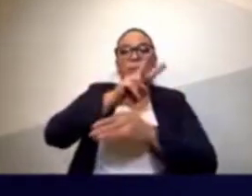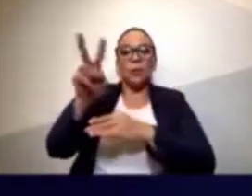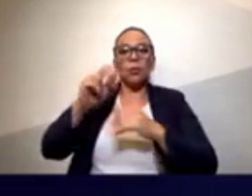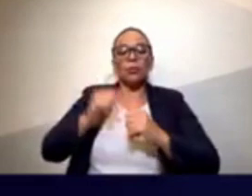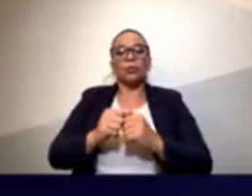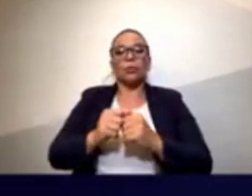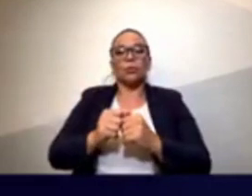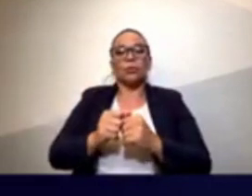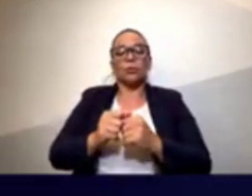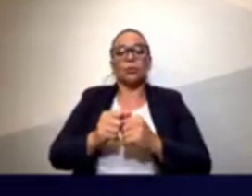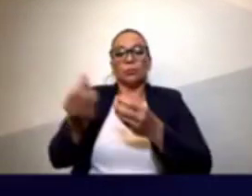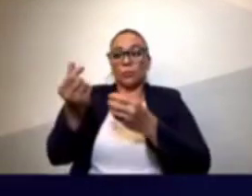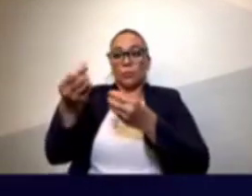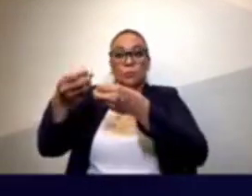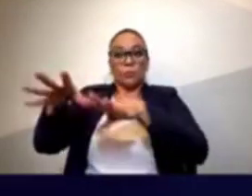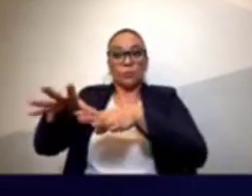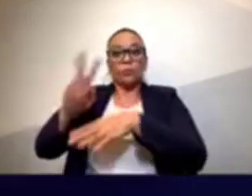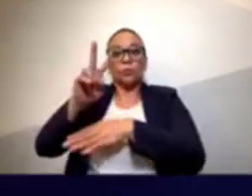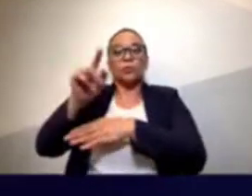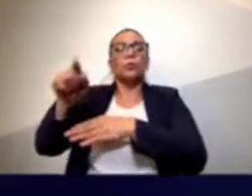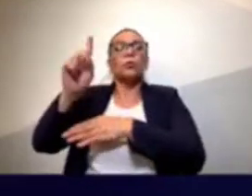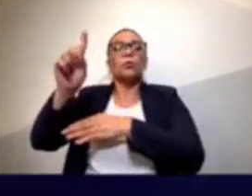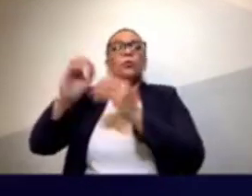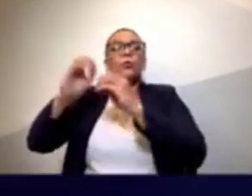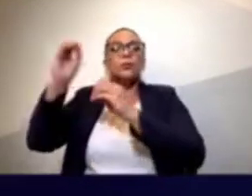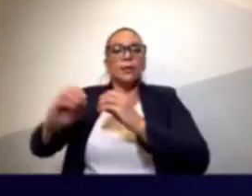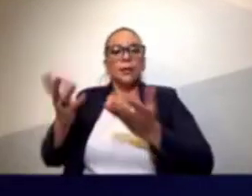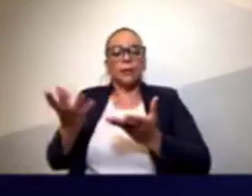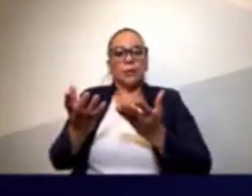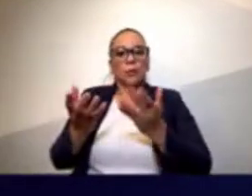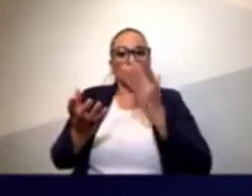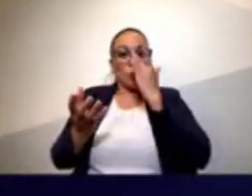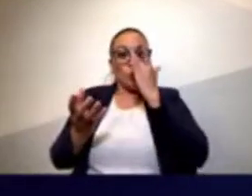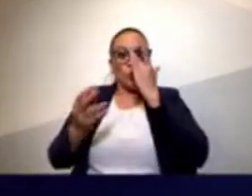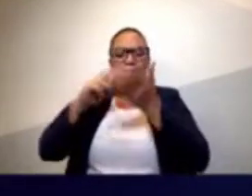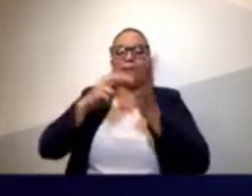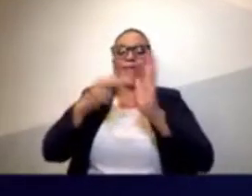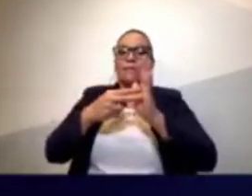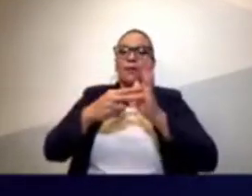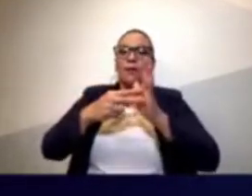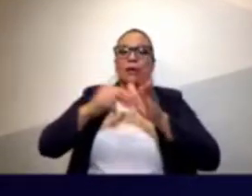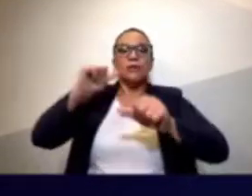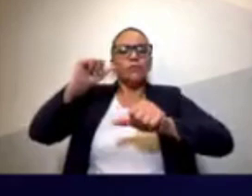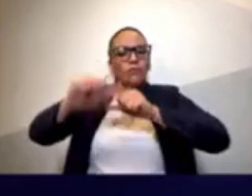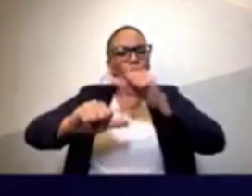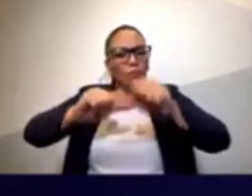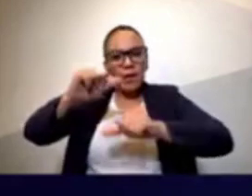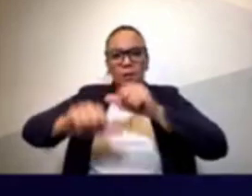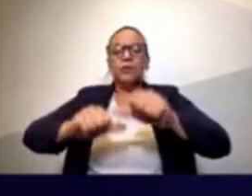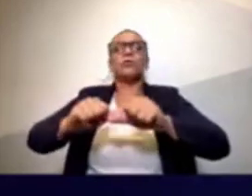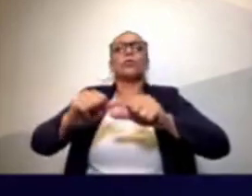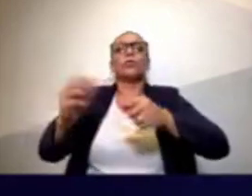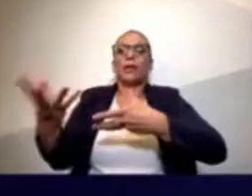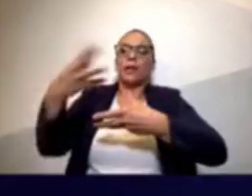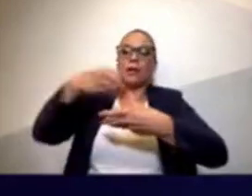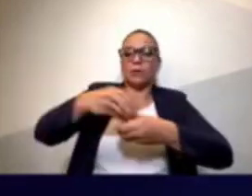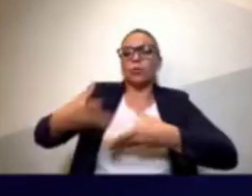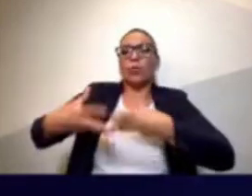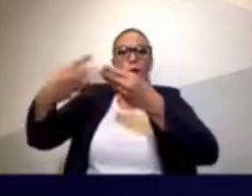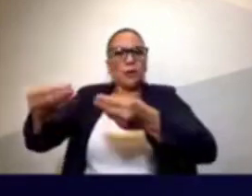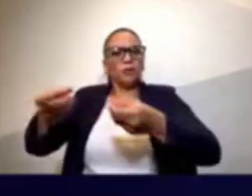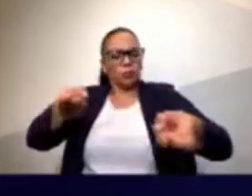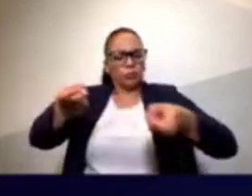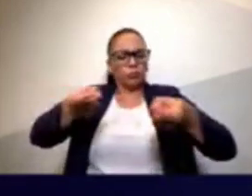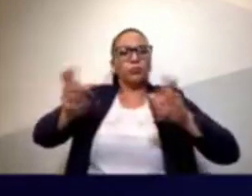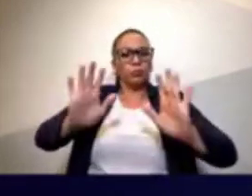un superávit del 2.1%. Significa que hubo un esfuerzo de ingresos y de gastos